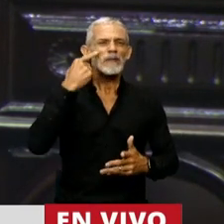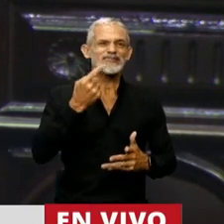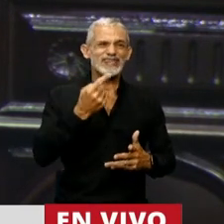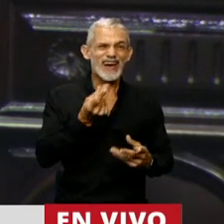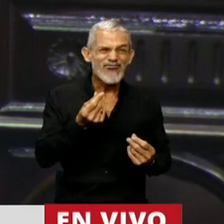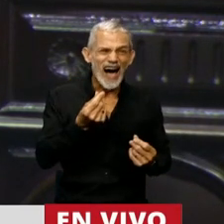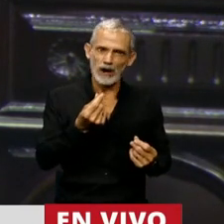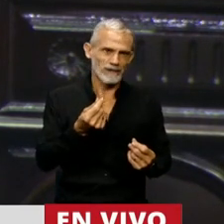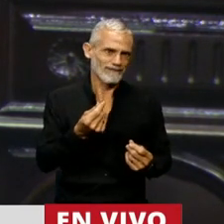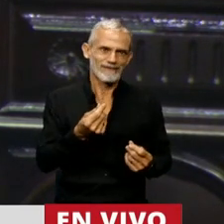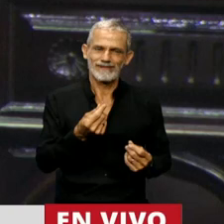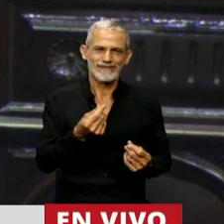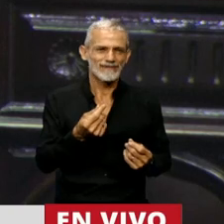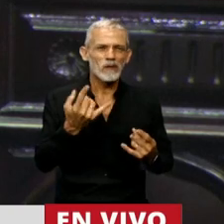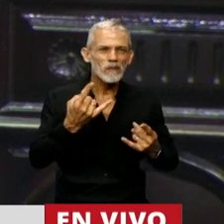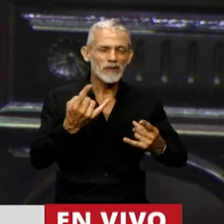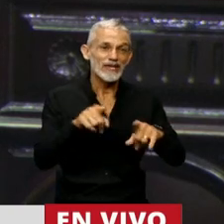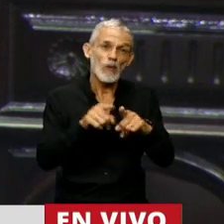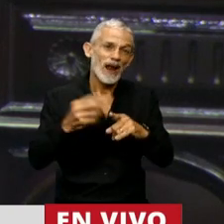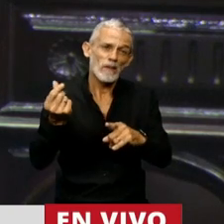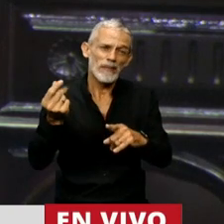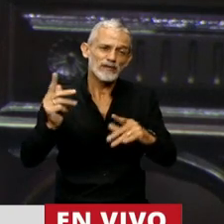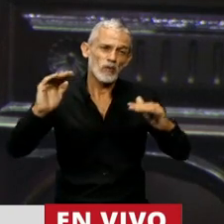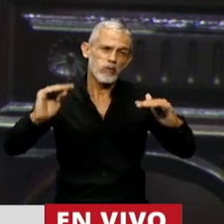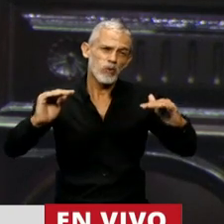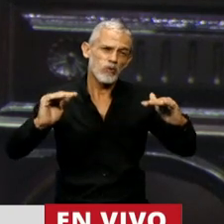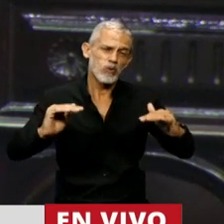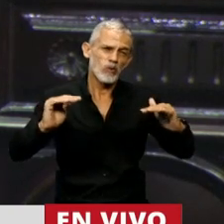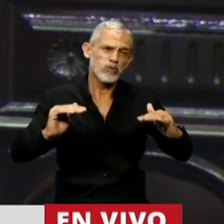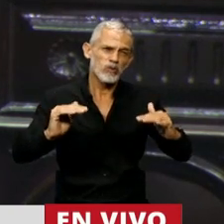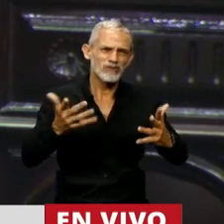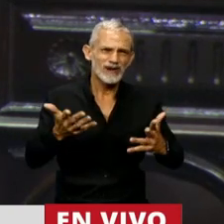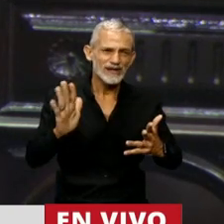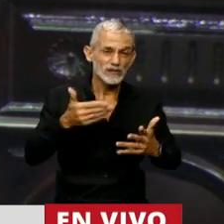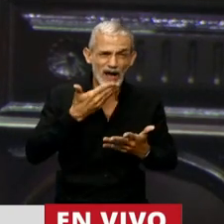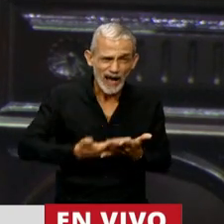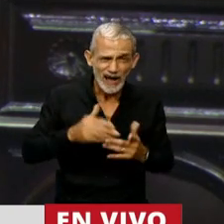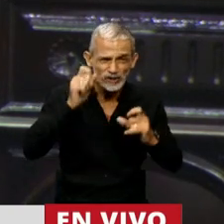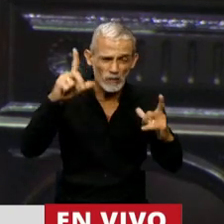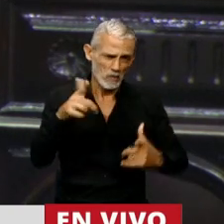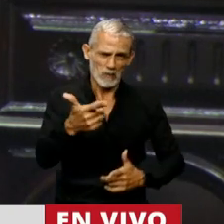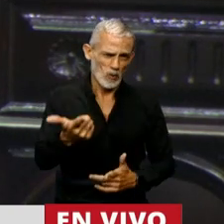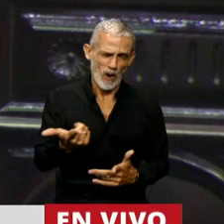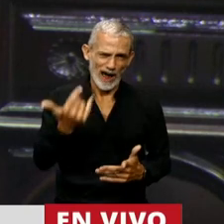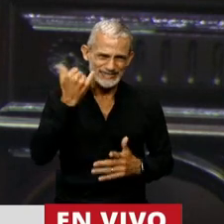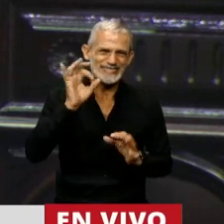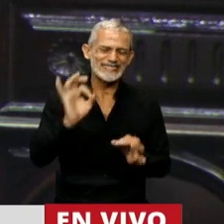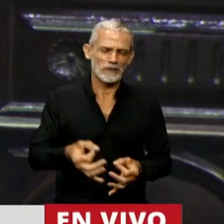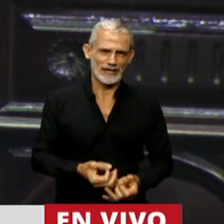devalúa tanto como nuestro peso argentino. Pero nada de esto sorprende, señor